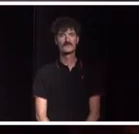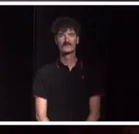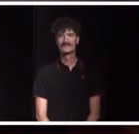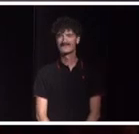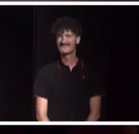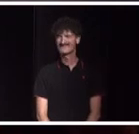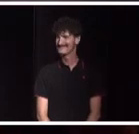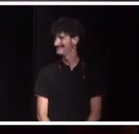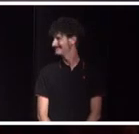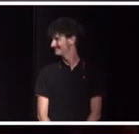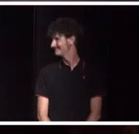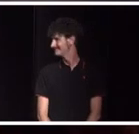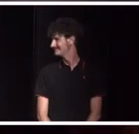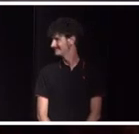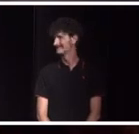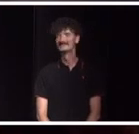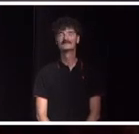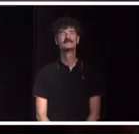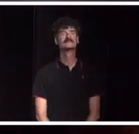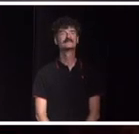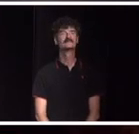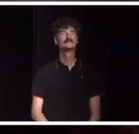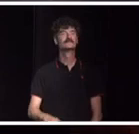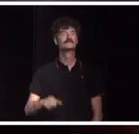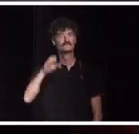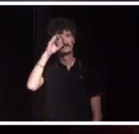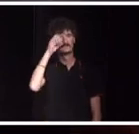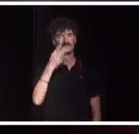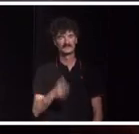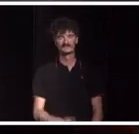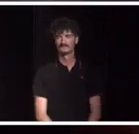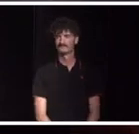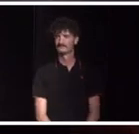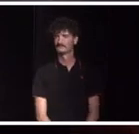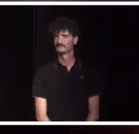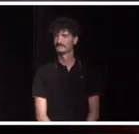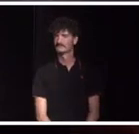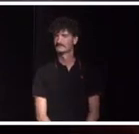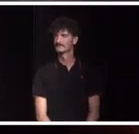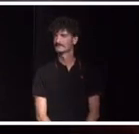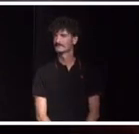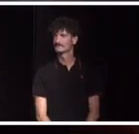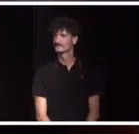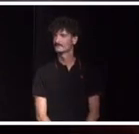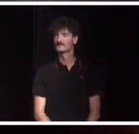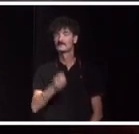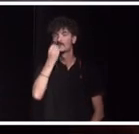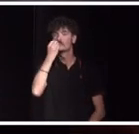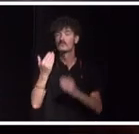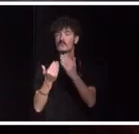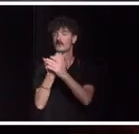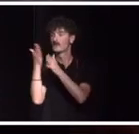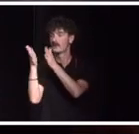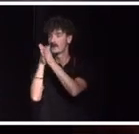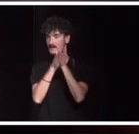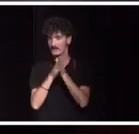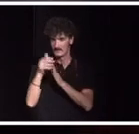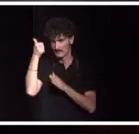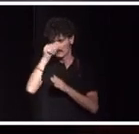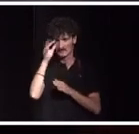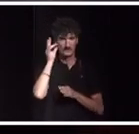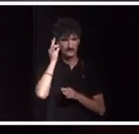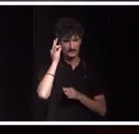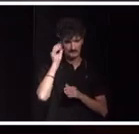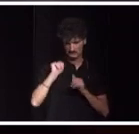Me pongo aquí porque ando un poco coja. ¿Me escucháis bien, no? Bueno, pues muy buenos días, compañeros, compañeras. Ya